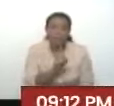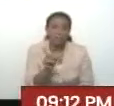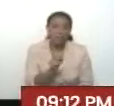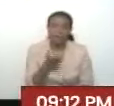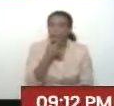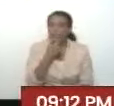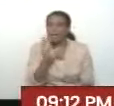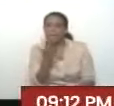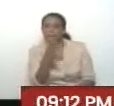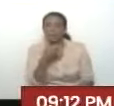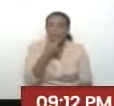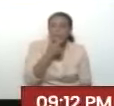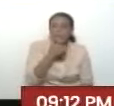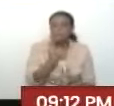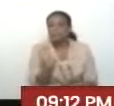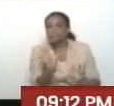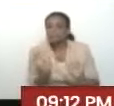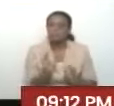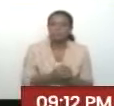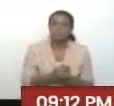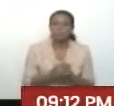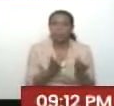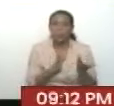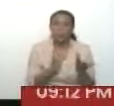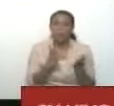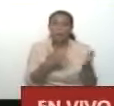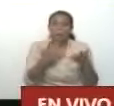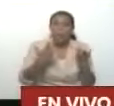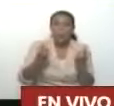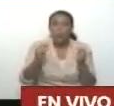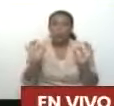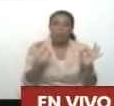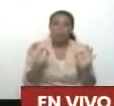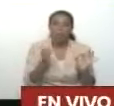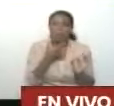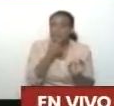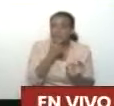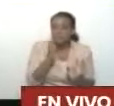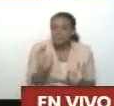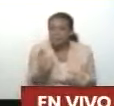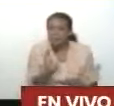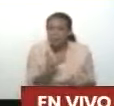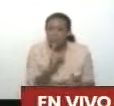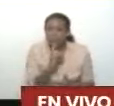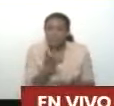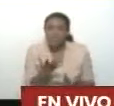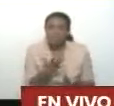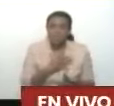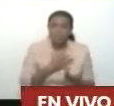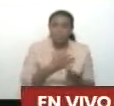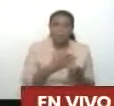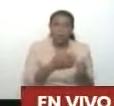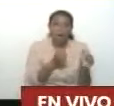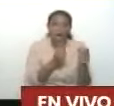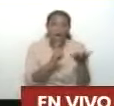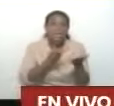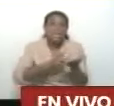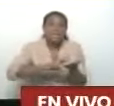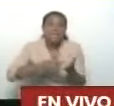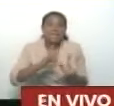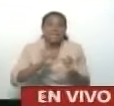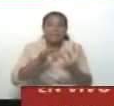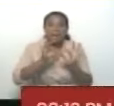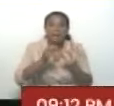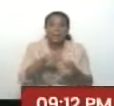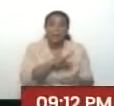mucho. El inglés mío es como que es un inglés un poco gitano, así que no vale para nada. Y entonces con nuestro director, con